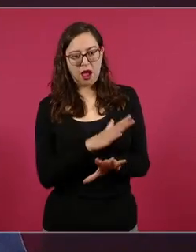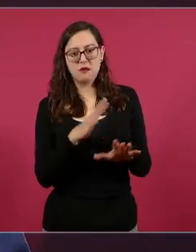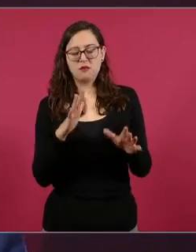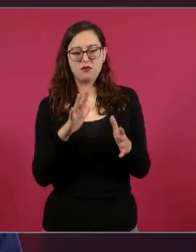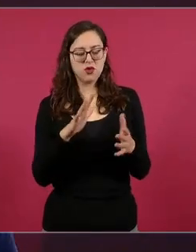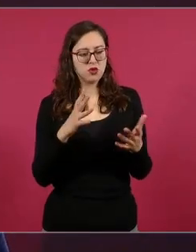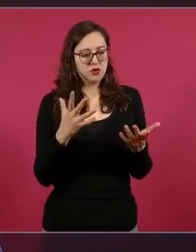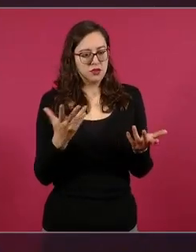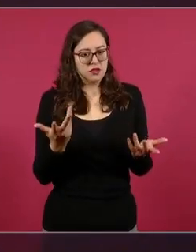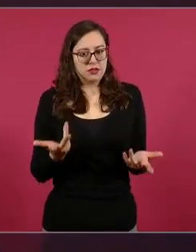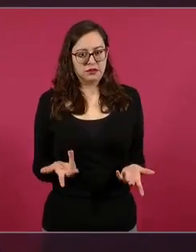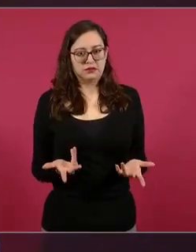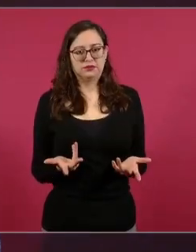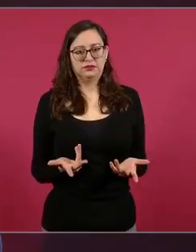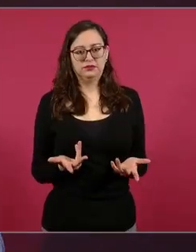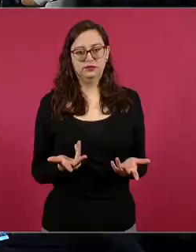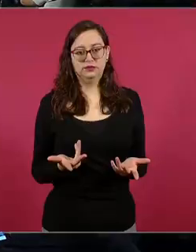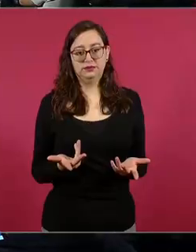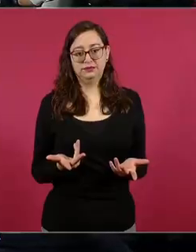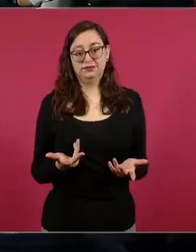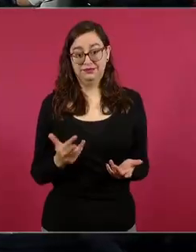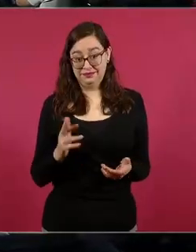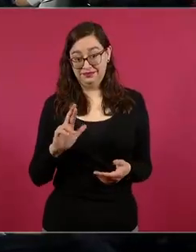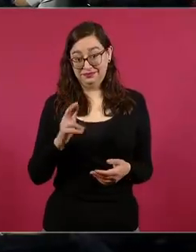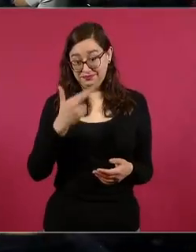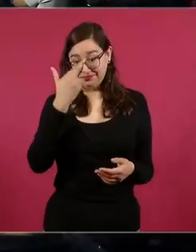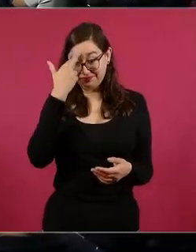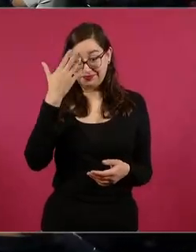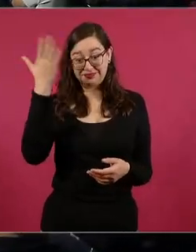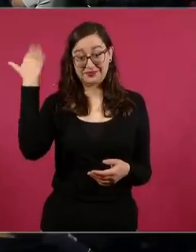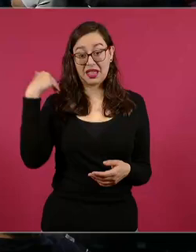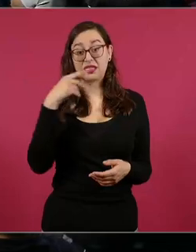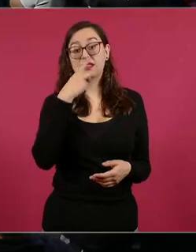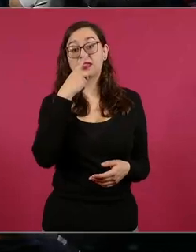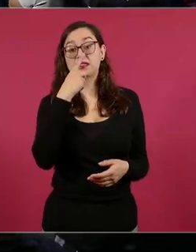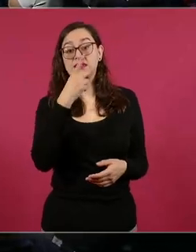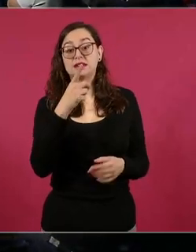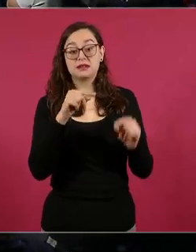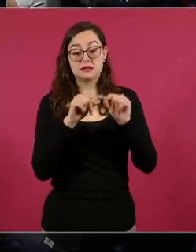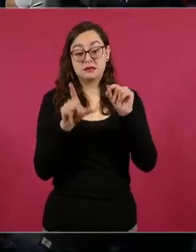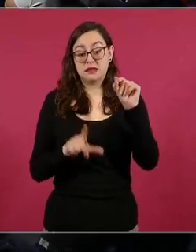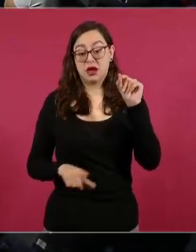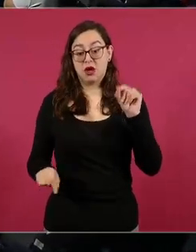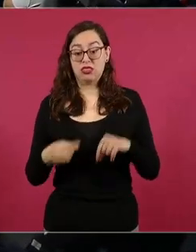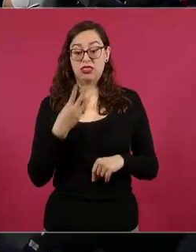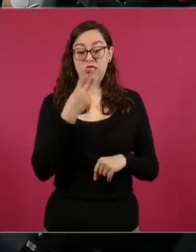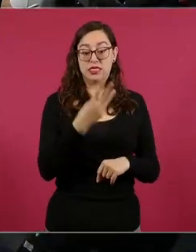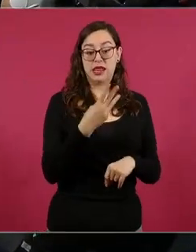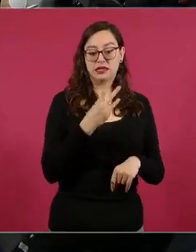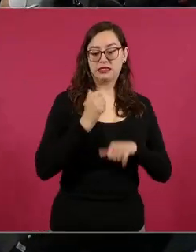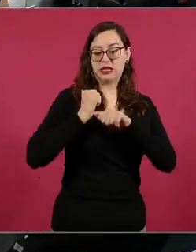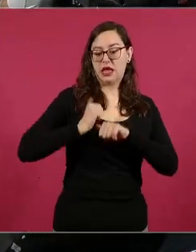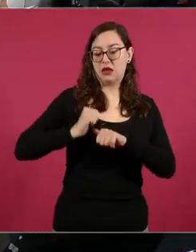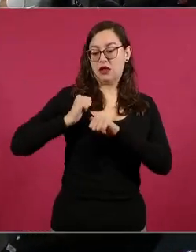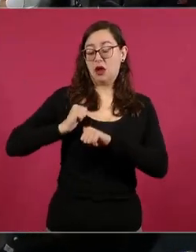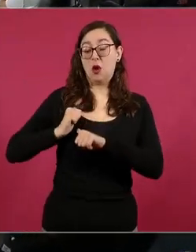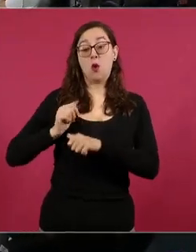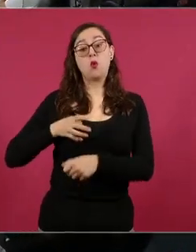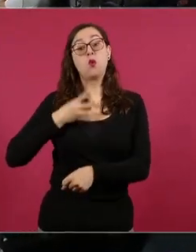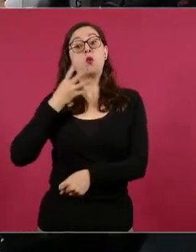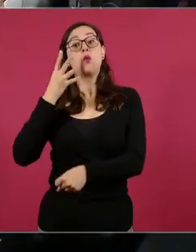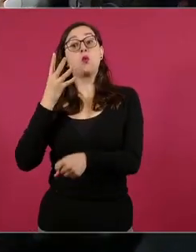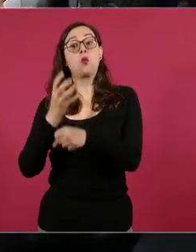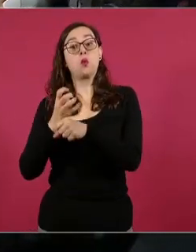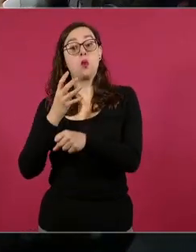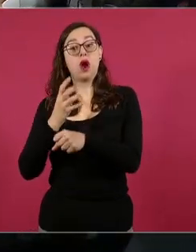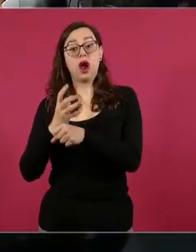también en el llamado cuarto poder, así como se requiere la renovación